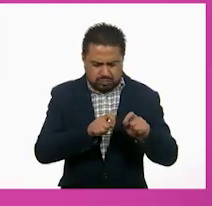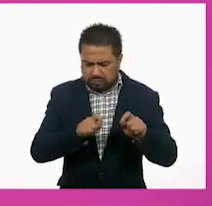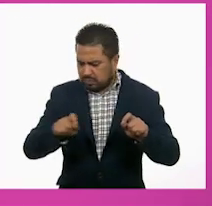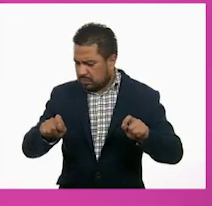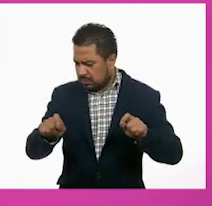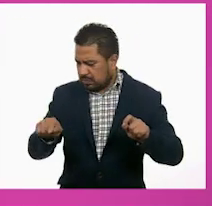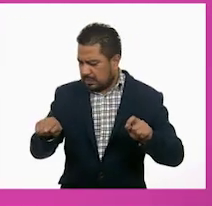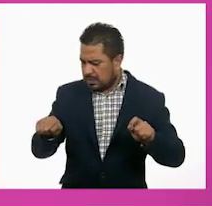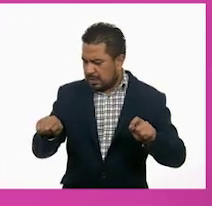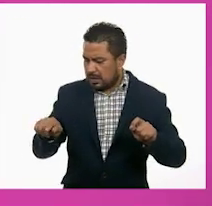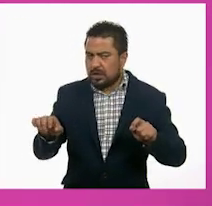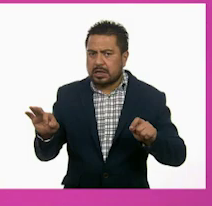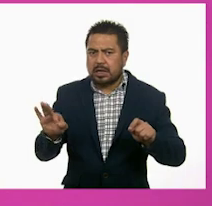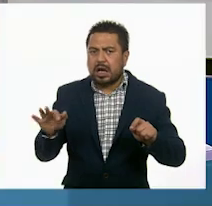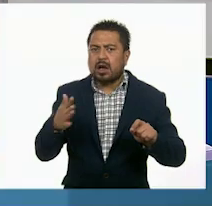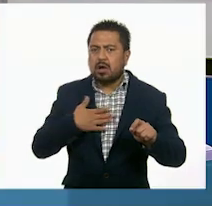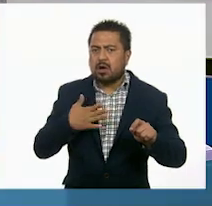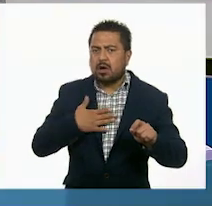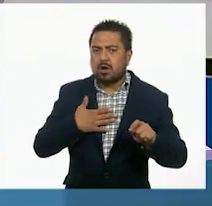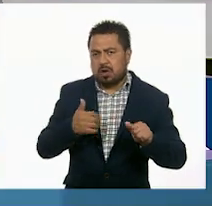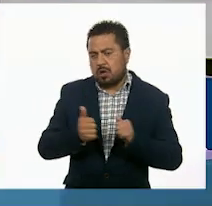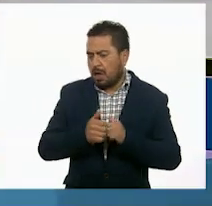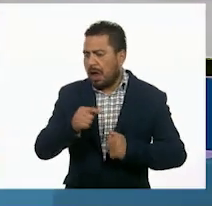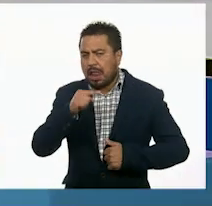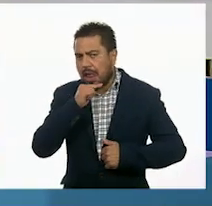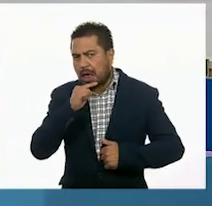puedo marcarlo con mi marcador, con mi bolígrafo,